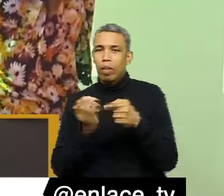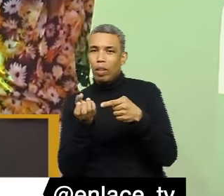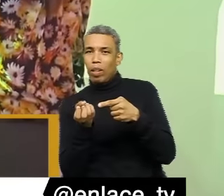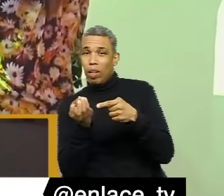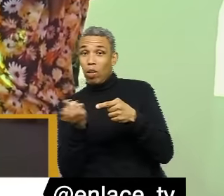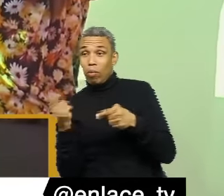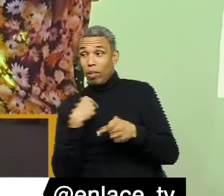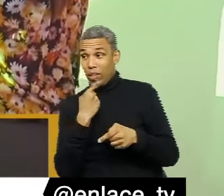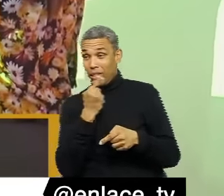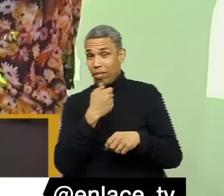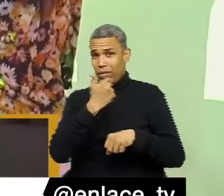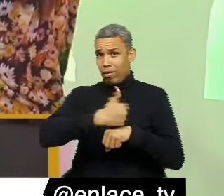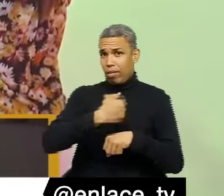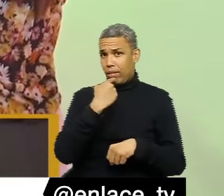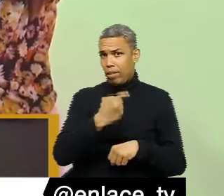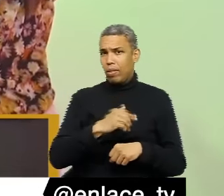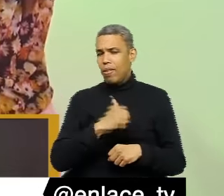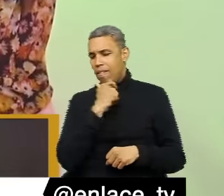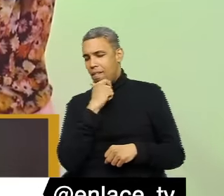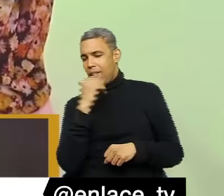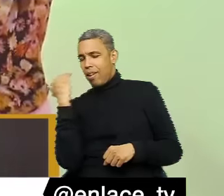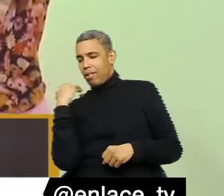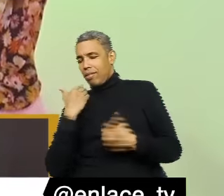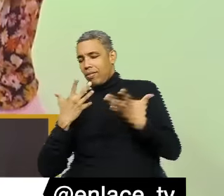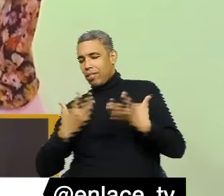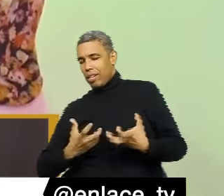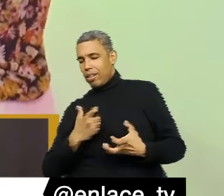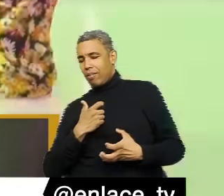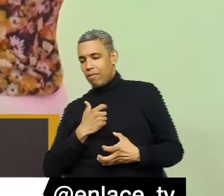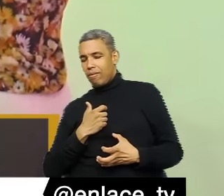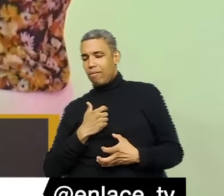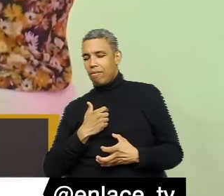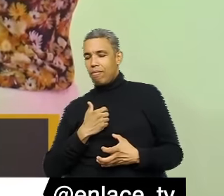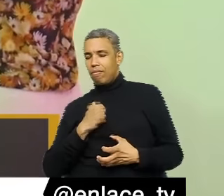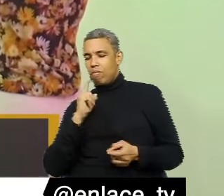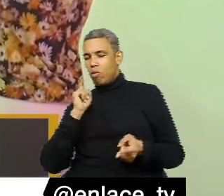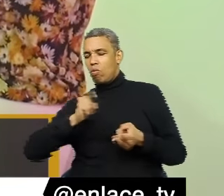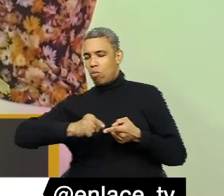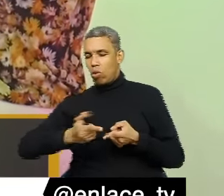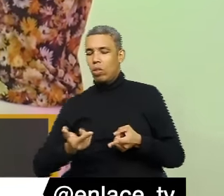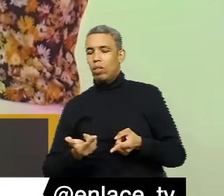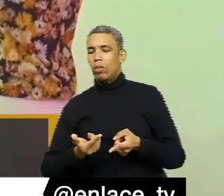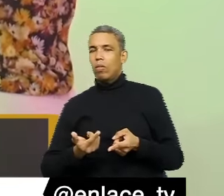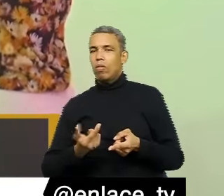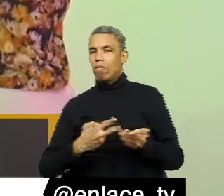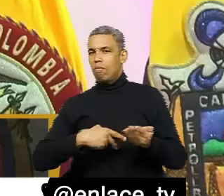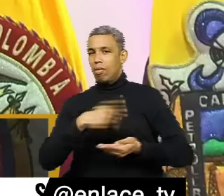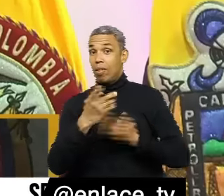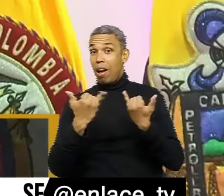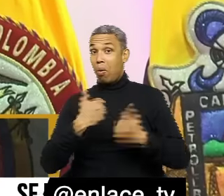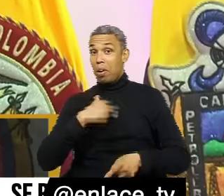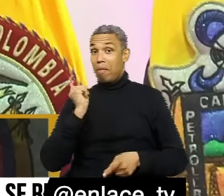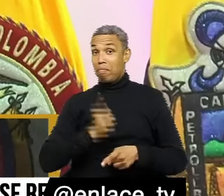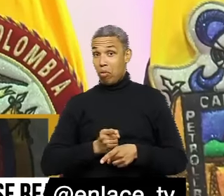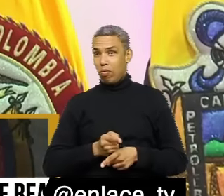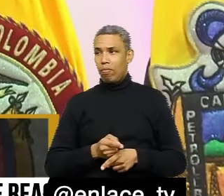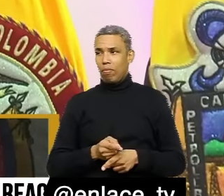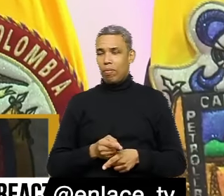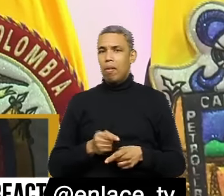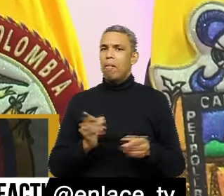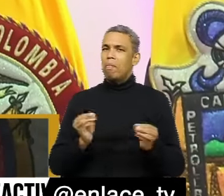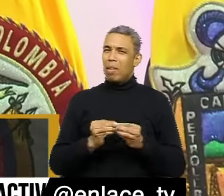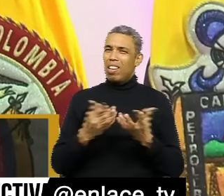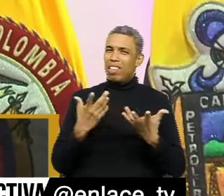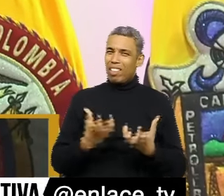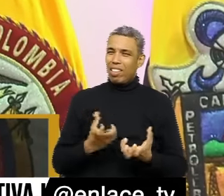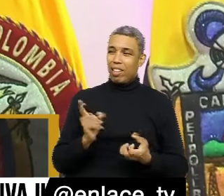superior, asegura que como petición al alcalde le solicita el fortalecimiento de la educación en el sector rural. Hay algo que debemos